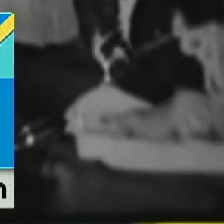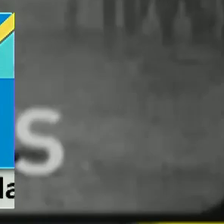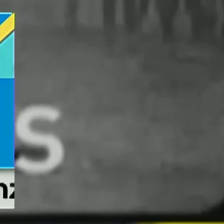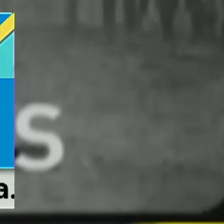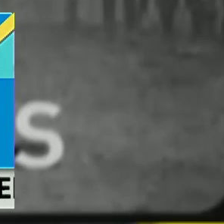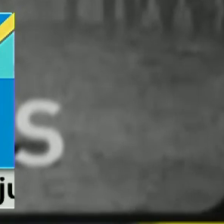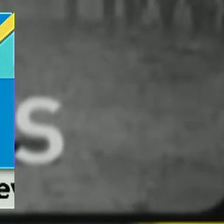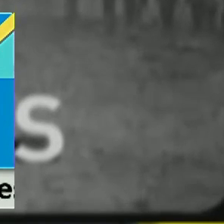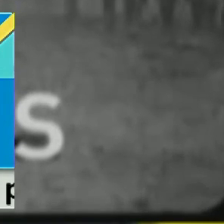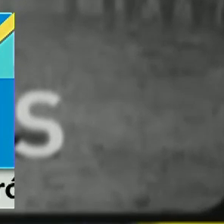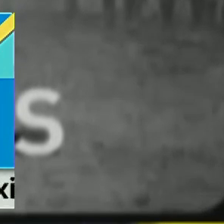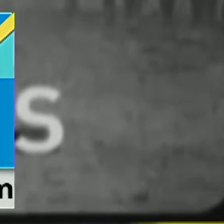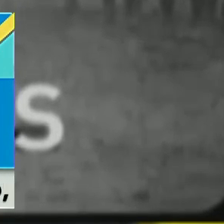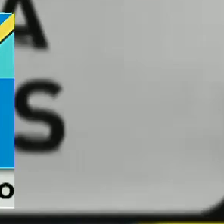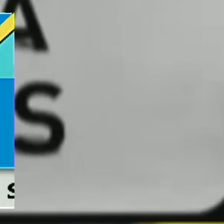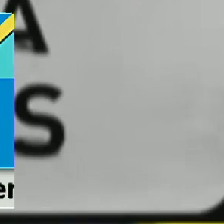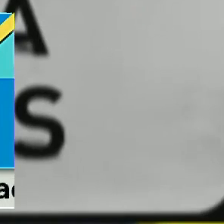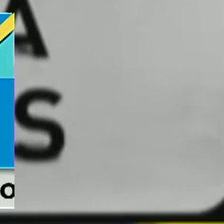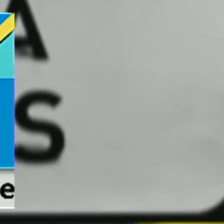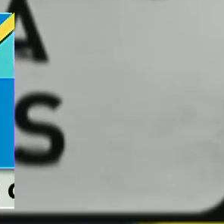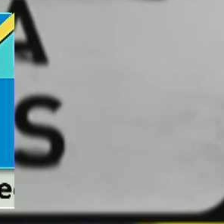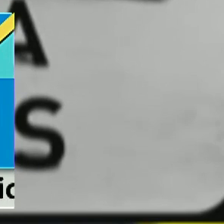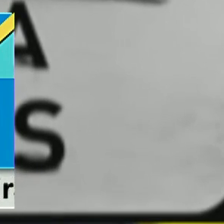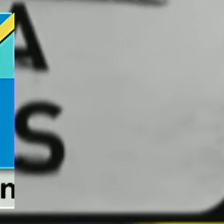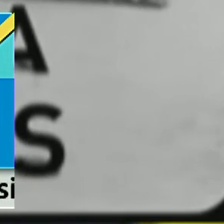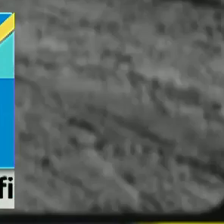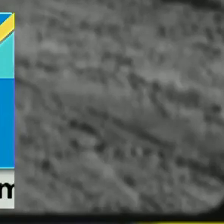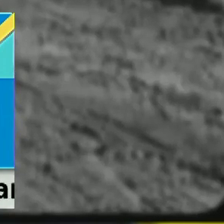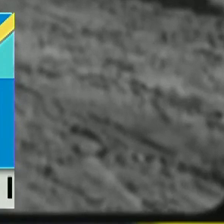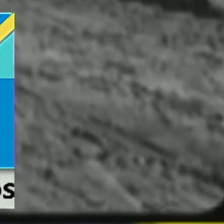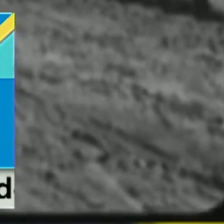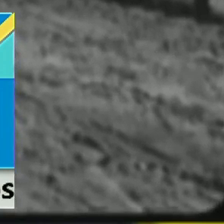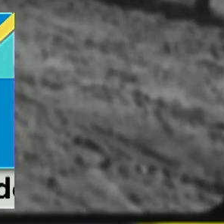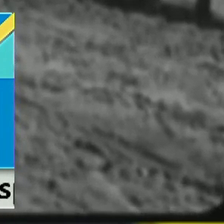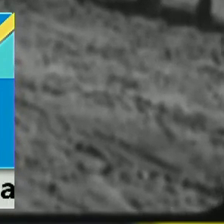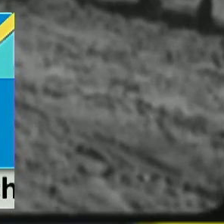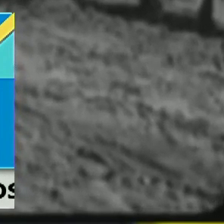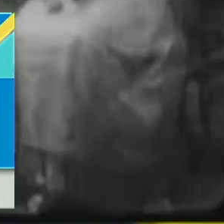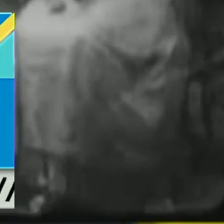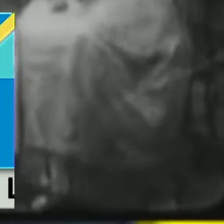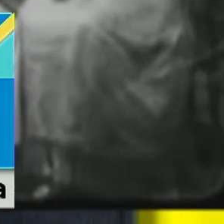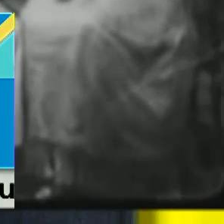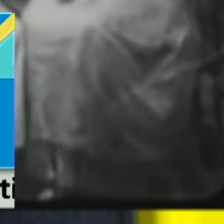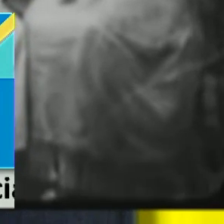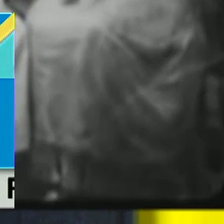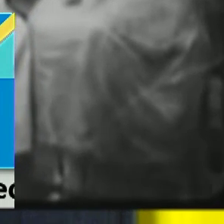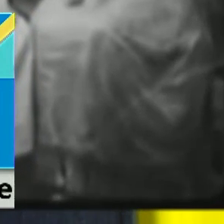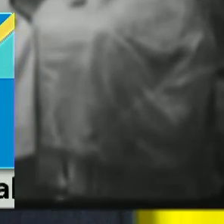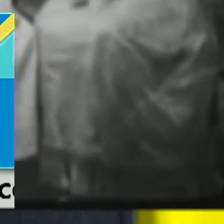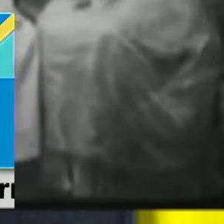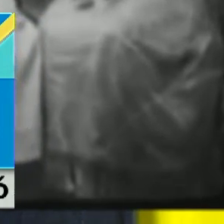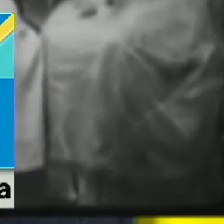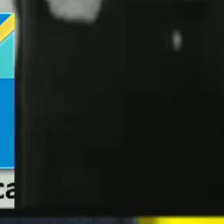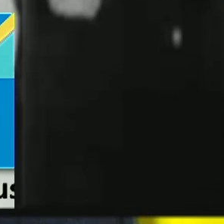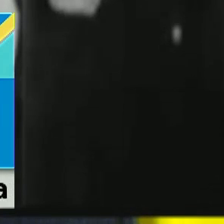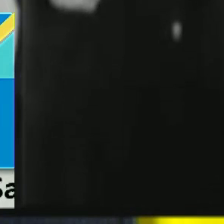que ganaron, fueron a su escuela y no saben cómo llevar adelante ese proyecto. Yo he hablado con